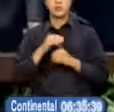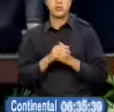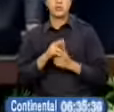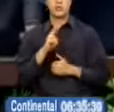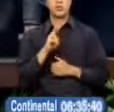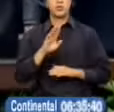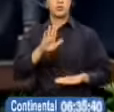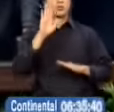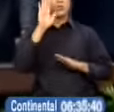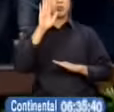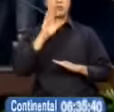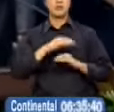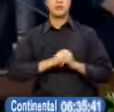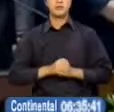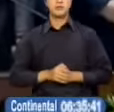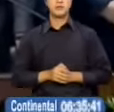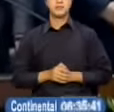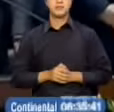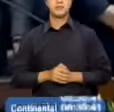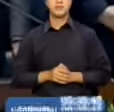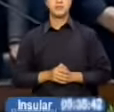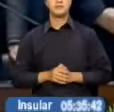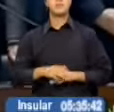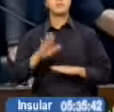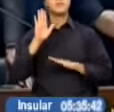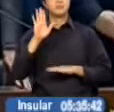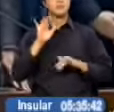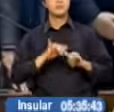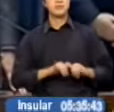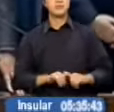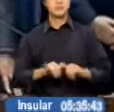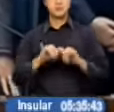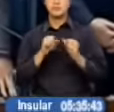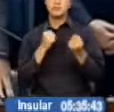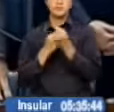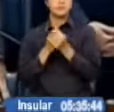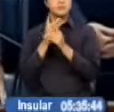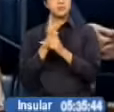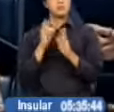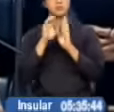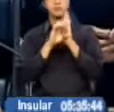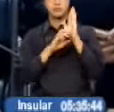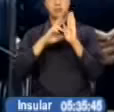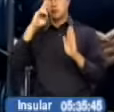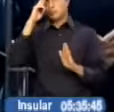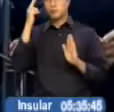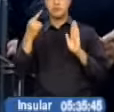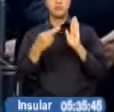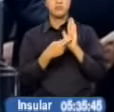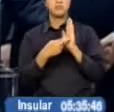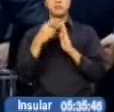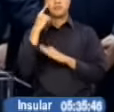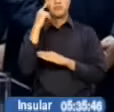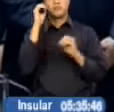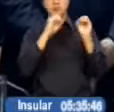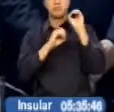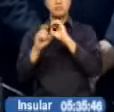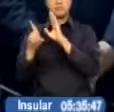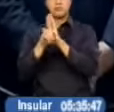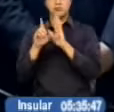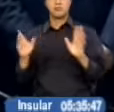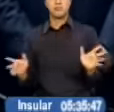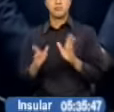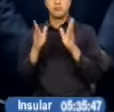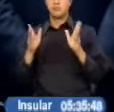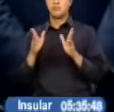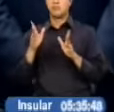vander defiende al reto mantener defender y cumplir la constitución de la república observar sus leyes promover